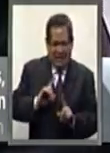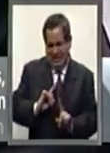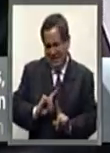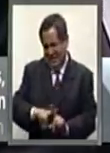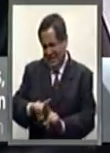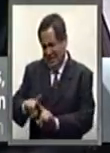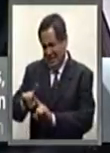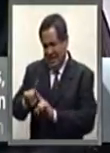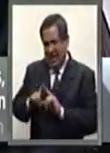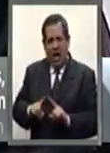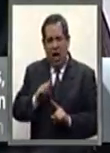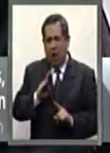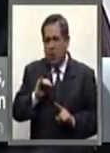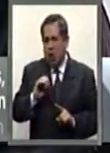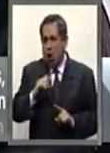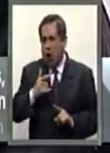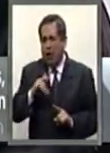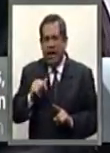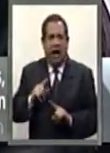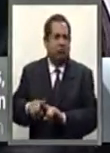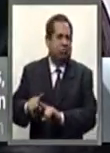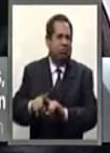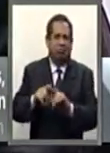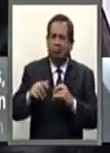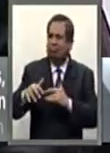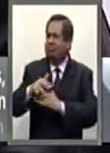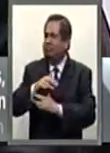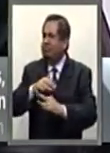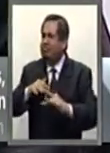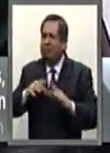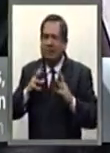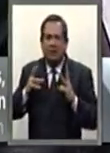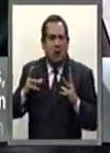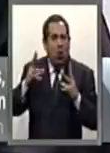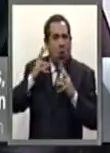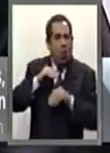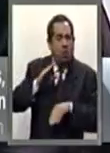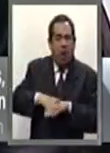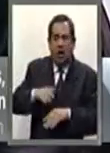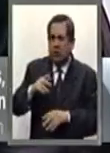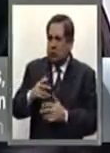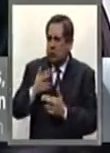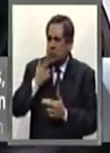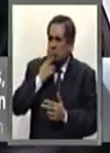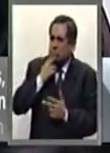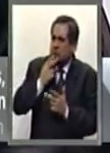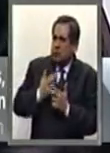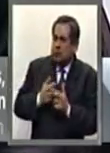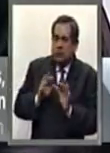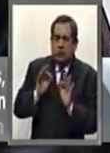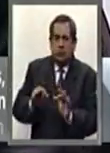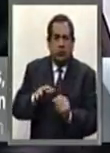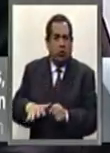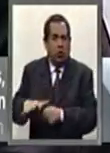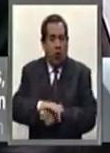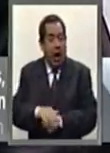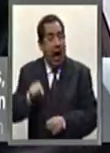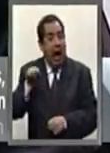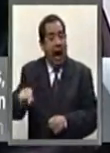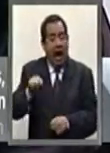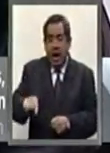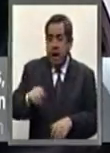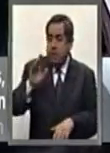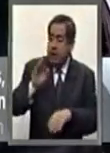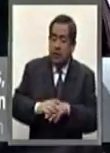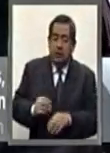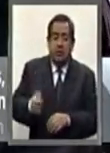diversidad biológica, así como ecosistemas con el mayor estado de conservación del estado, y ahí se encuentra la